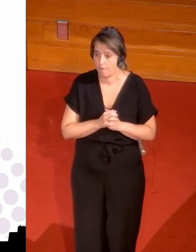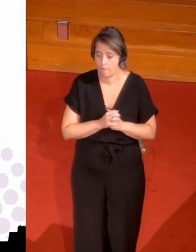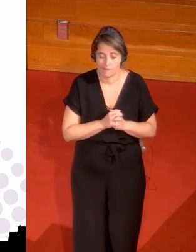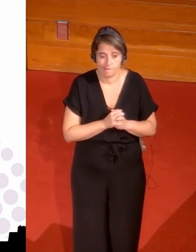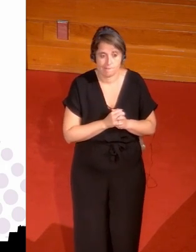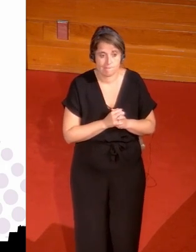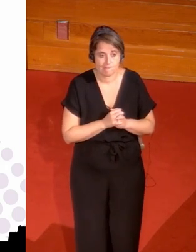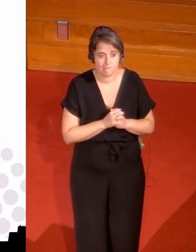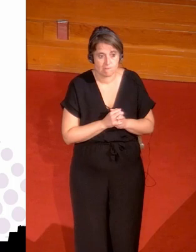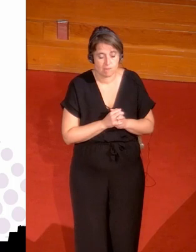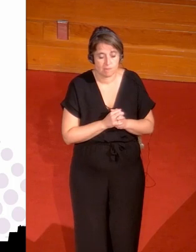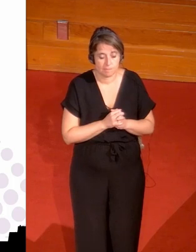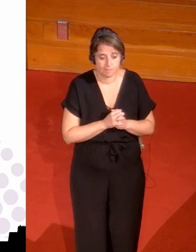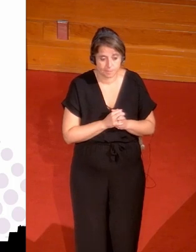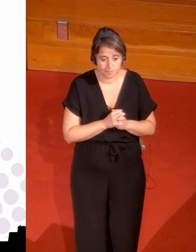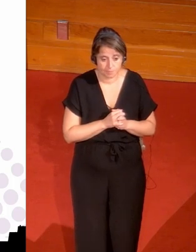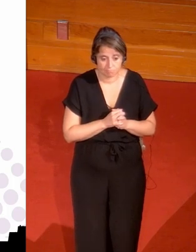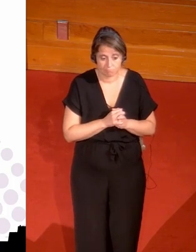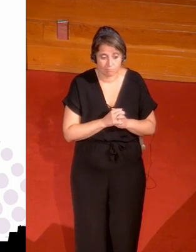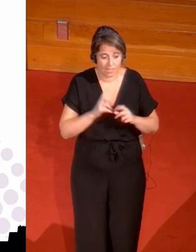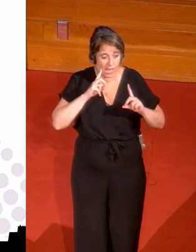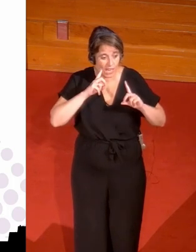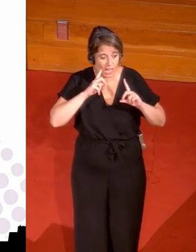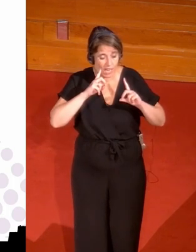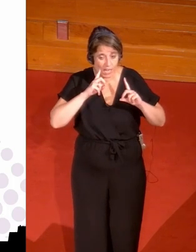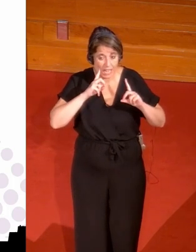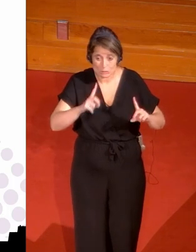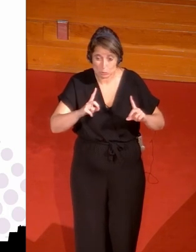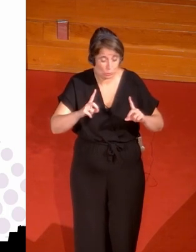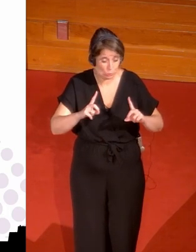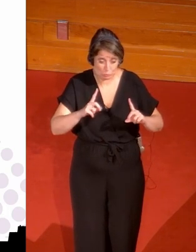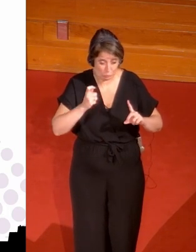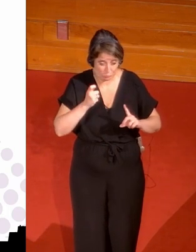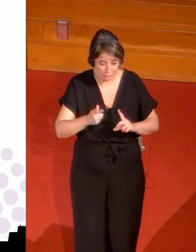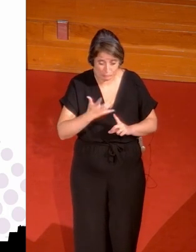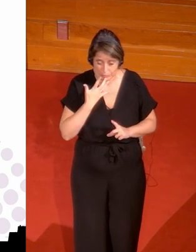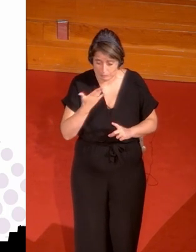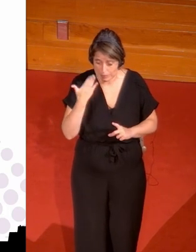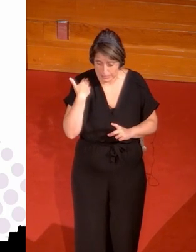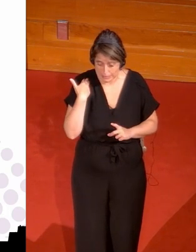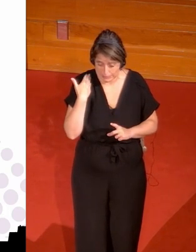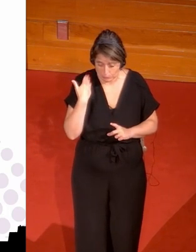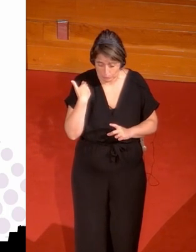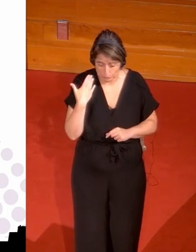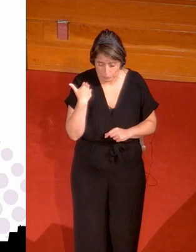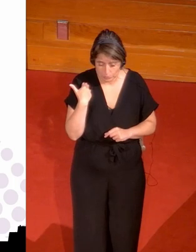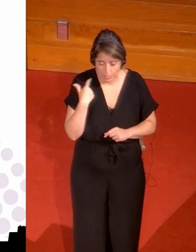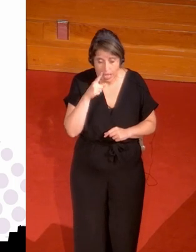eh Son muy pocos los casos los más recientes fueron